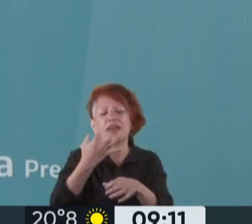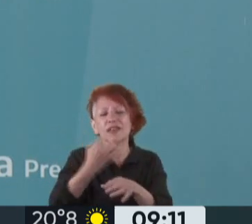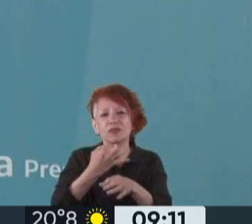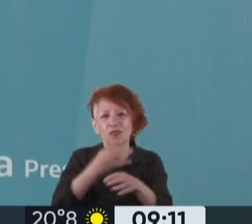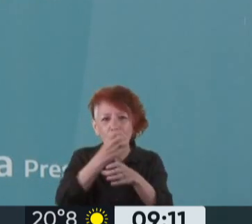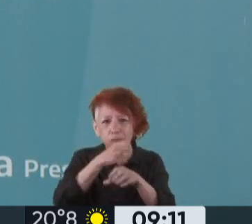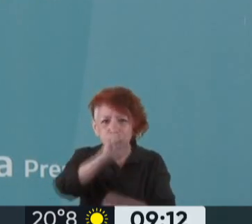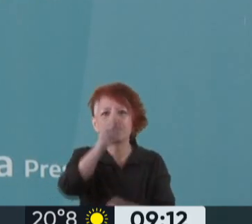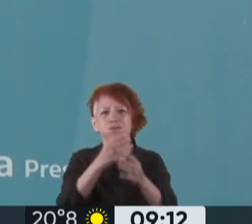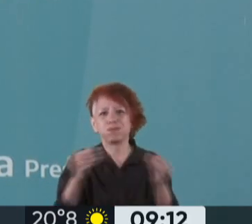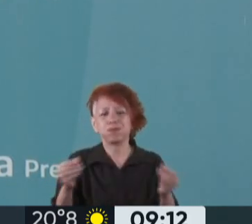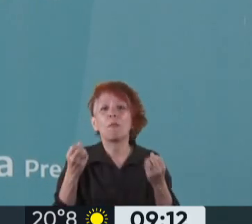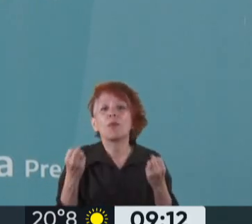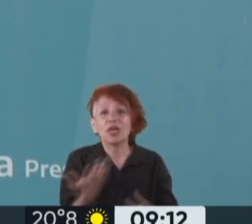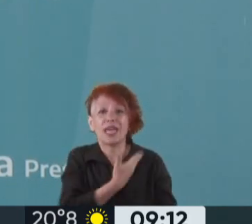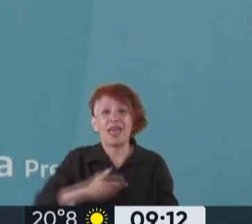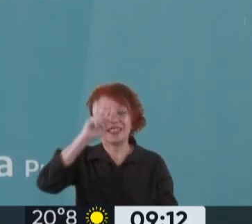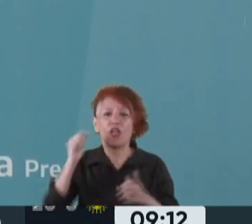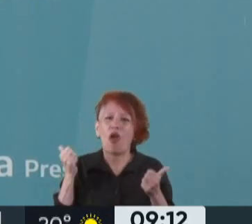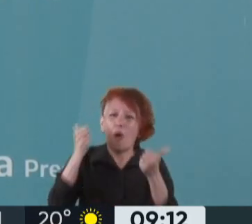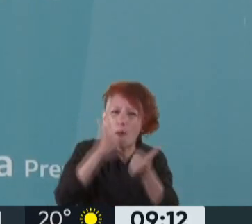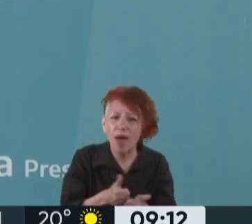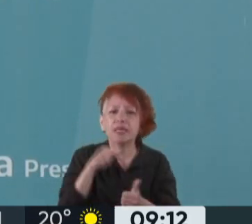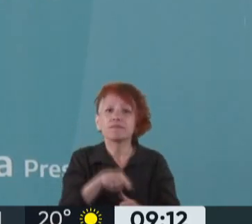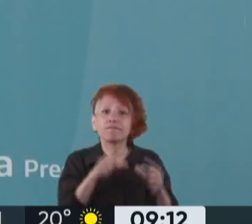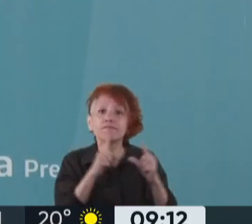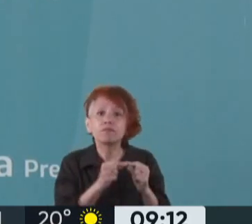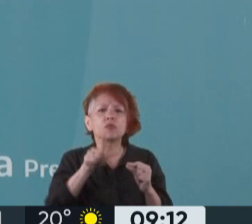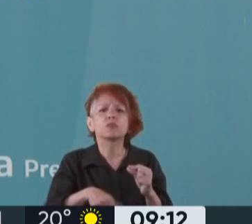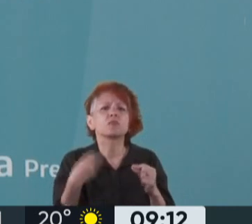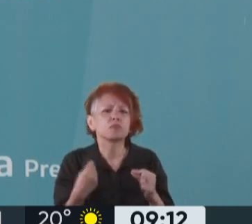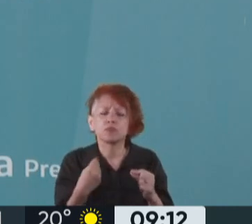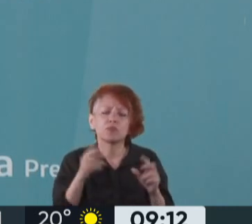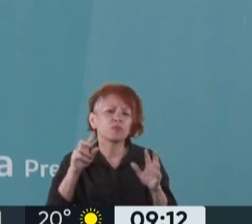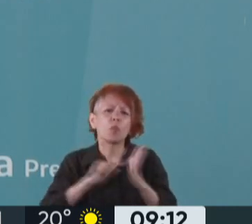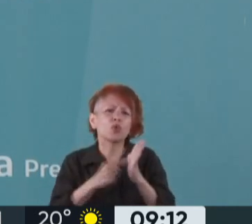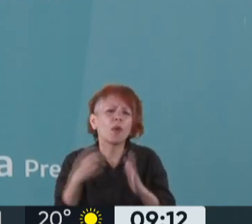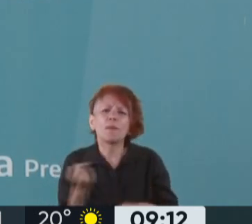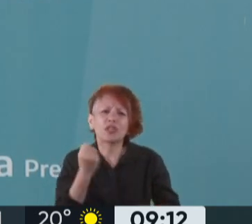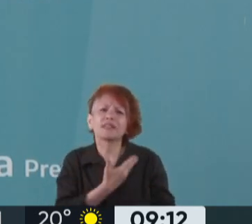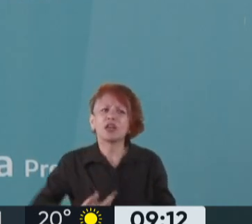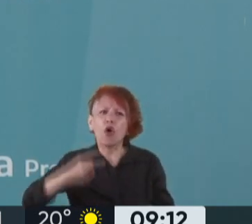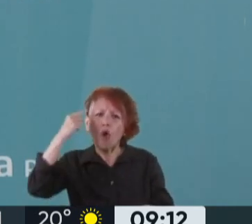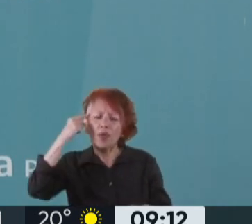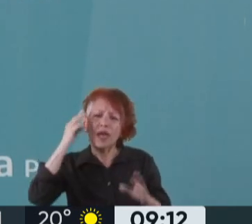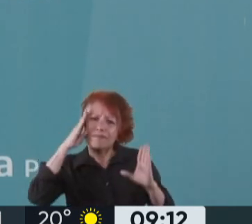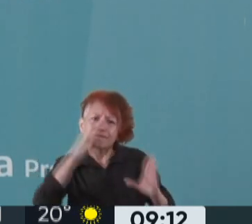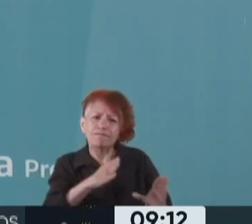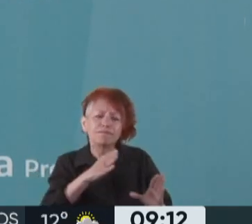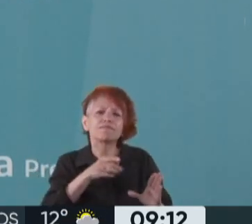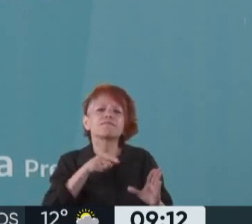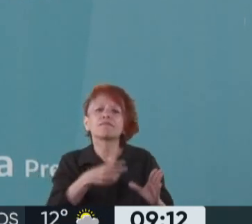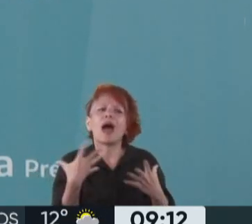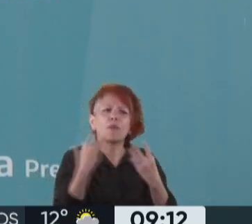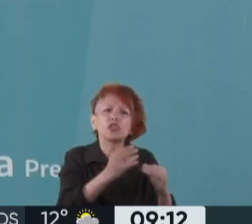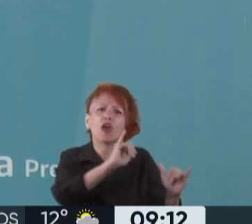tienen este acompañamiento del Estado. Esta cifra que les decía que tiene que ver con temas centrales para este gobierno, como el apoyo a los jóvenes para